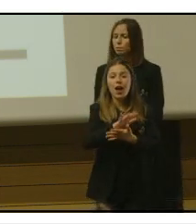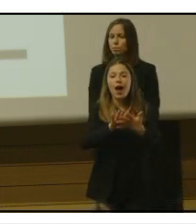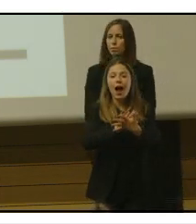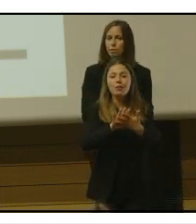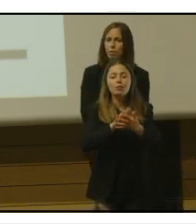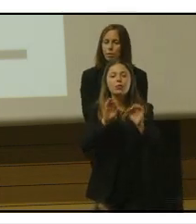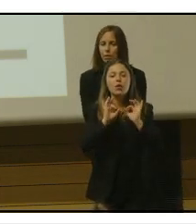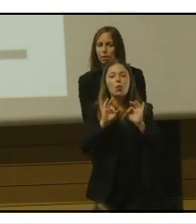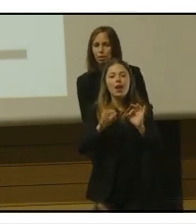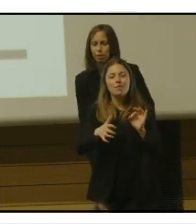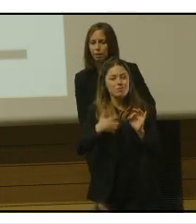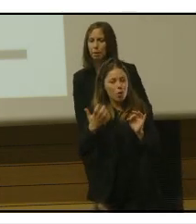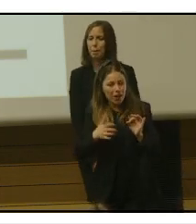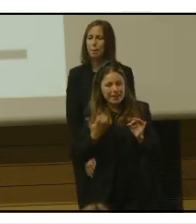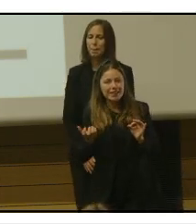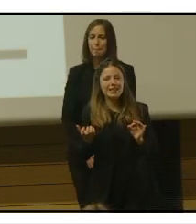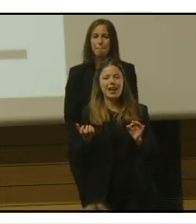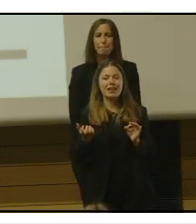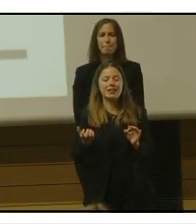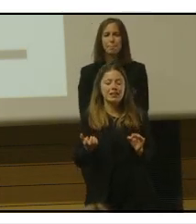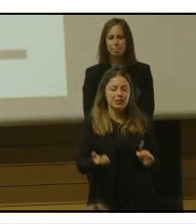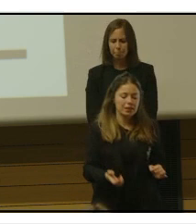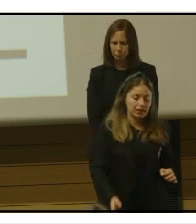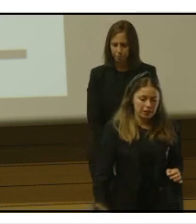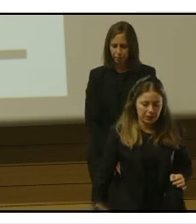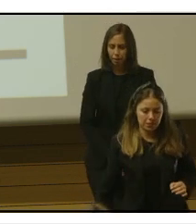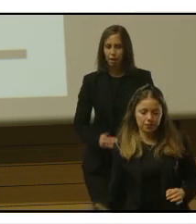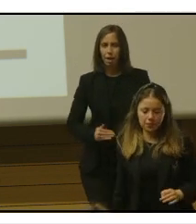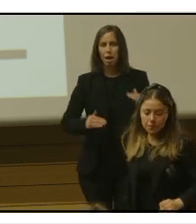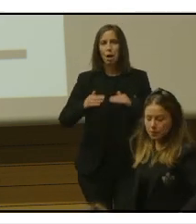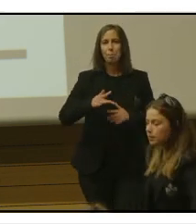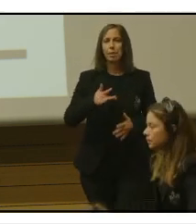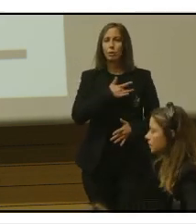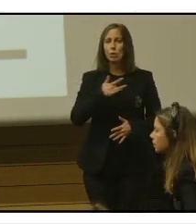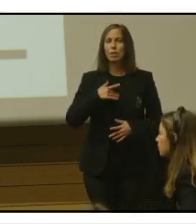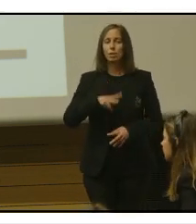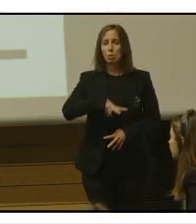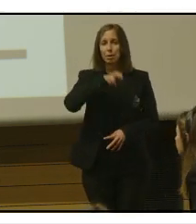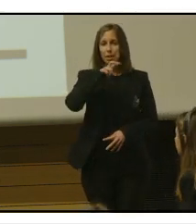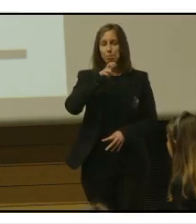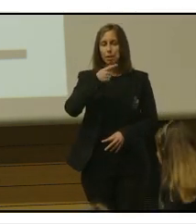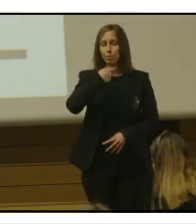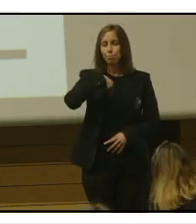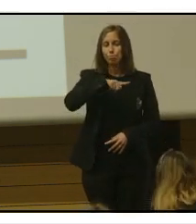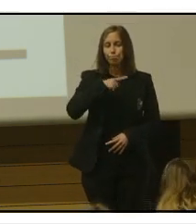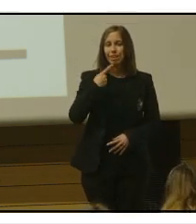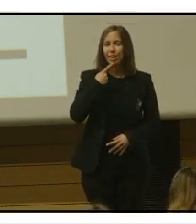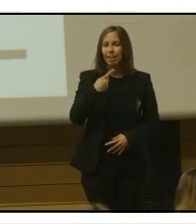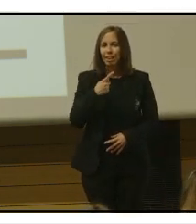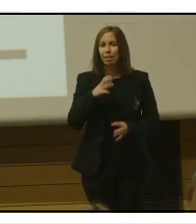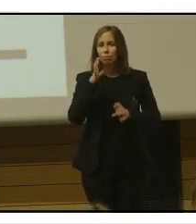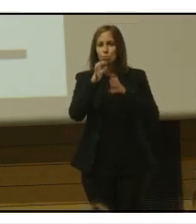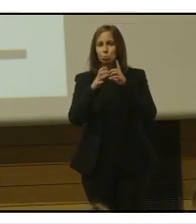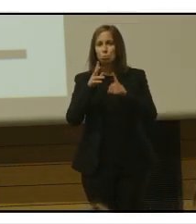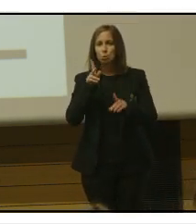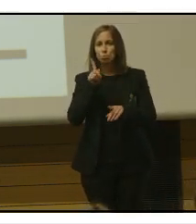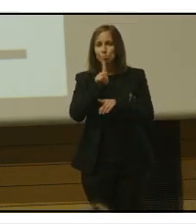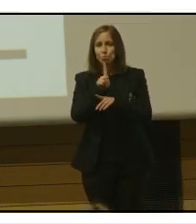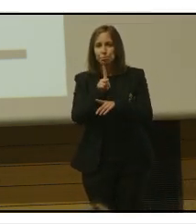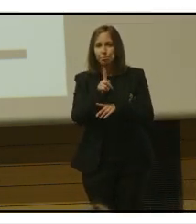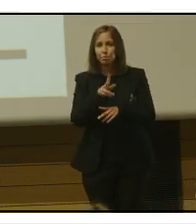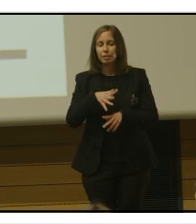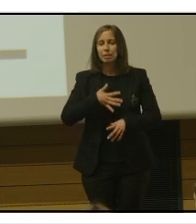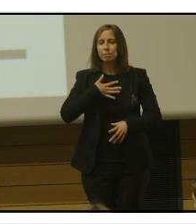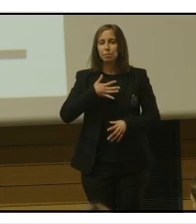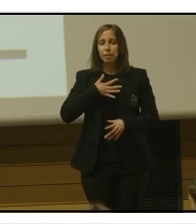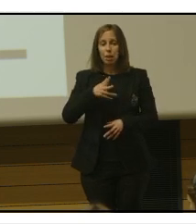hablamos de esas molestias, del aumento de los síntomas respiratorios, pero no somos capaces de decir que la exposición a humo ambiental de tabaco produce asma. Pues